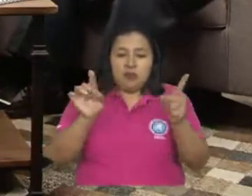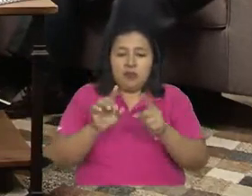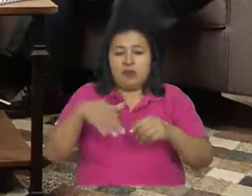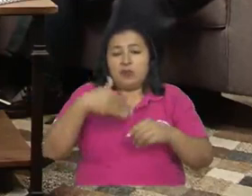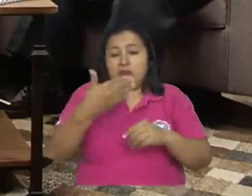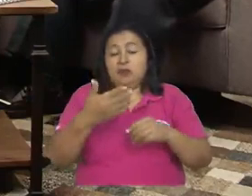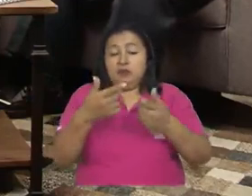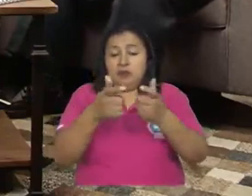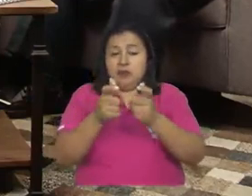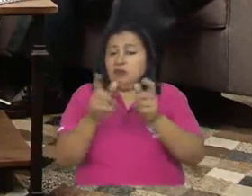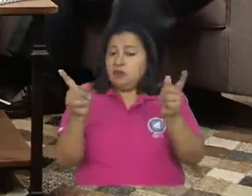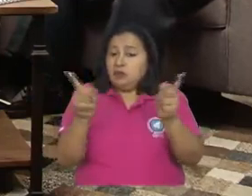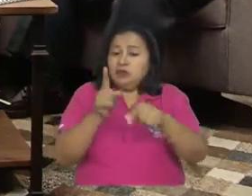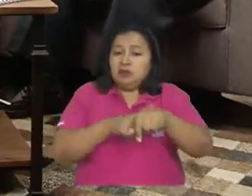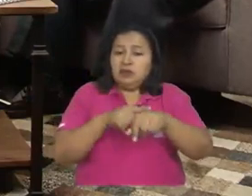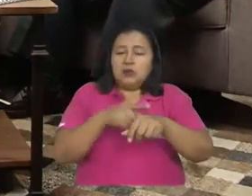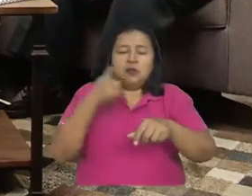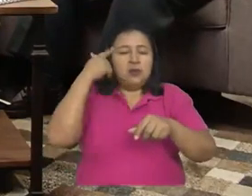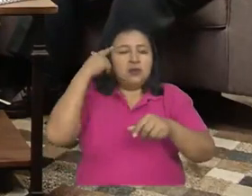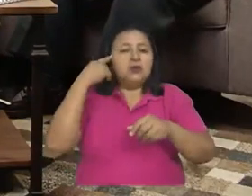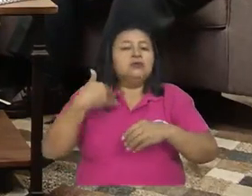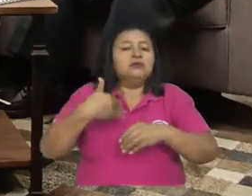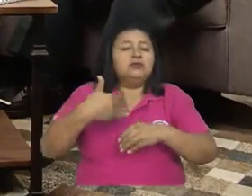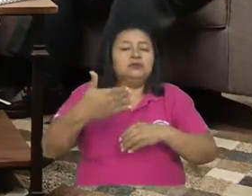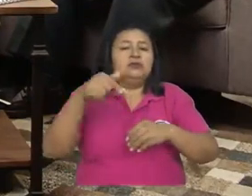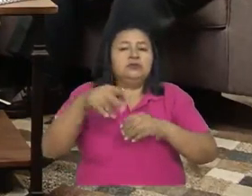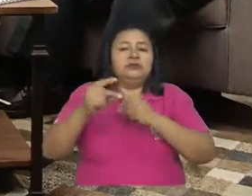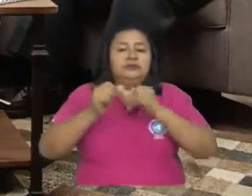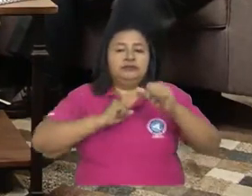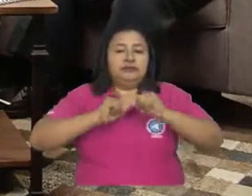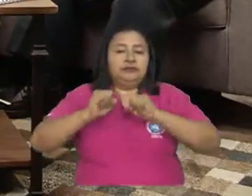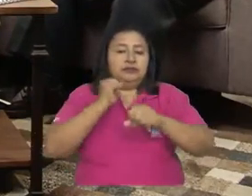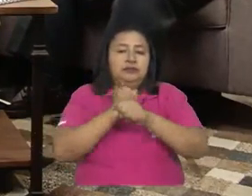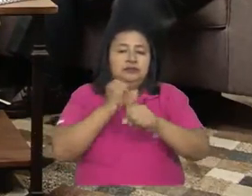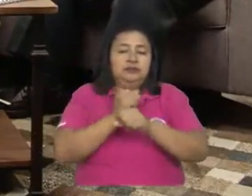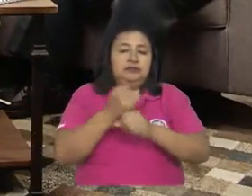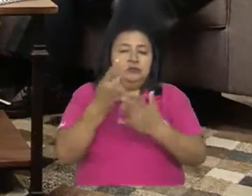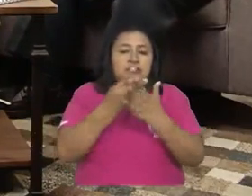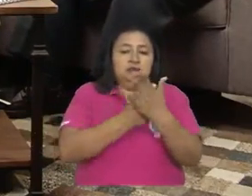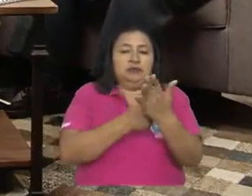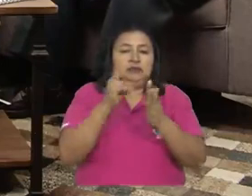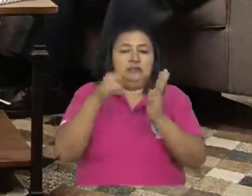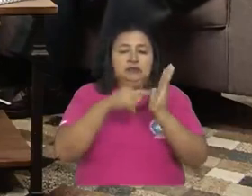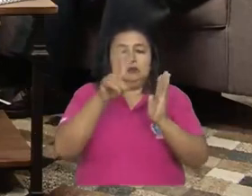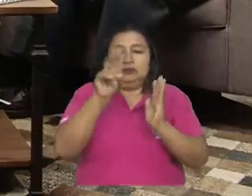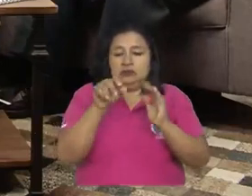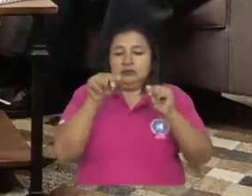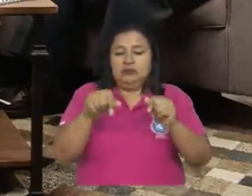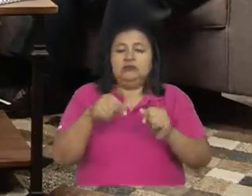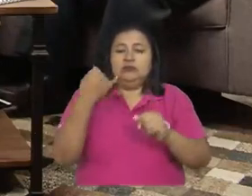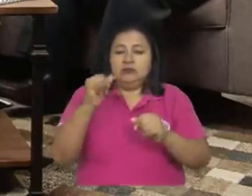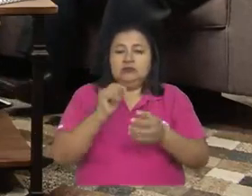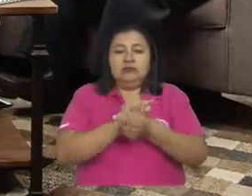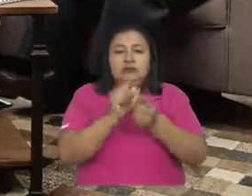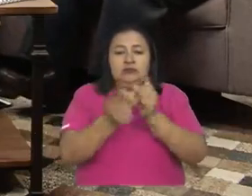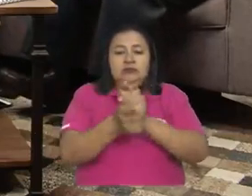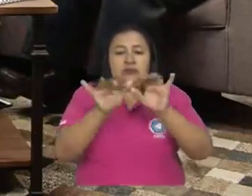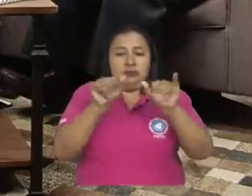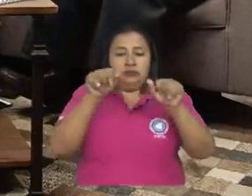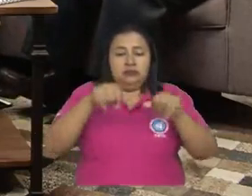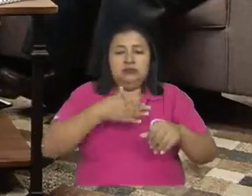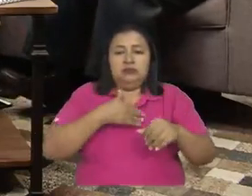bloque las perspectivas, ¿no?, dentro de esta dinámica de trabajo, presupuesto 2020, que sin duda alguna se traduce desde ya